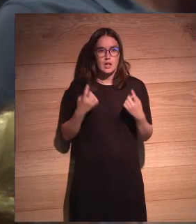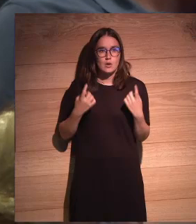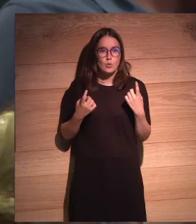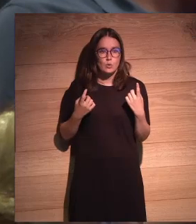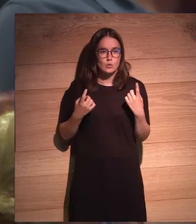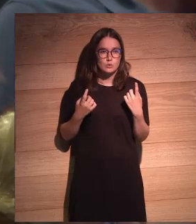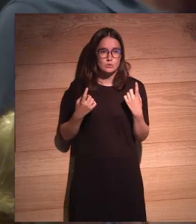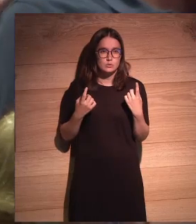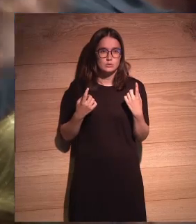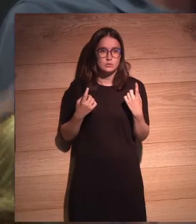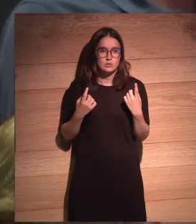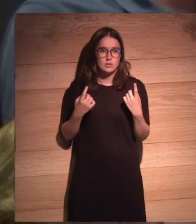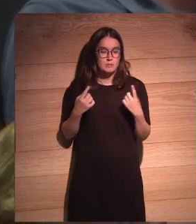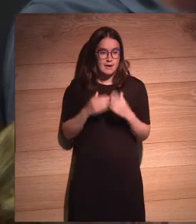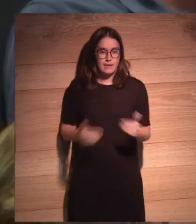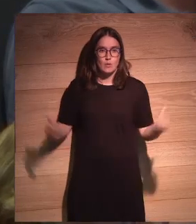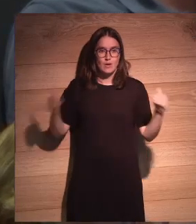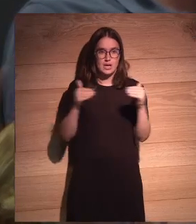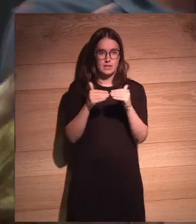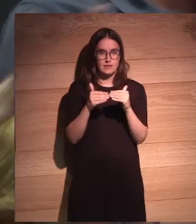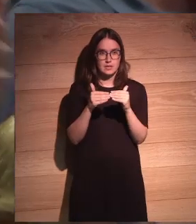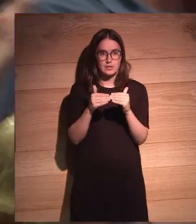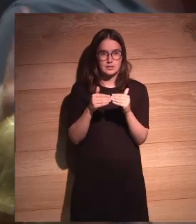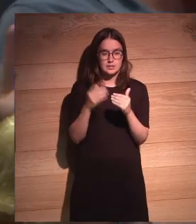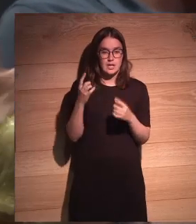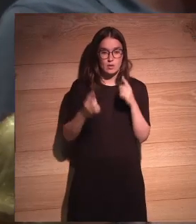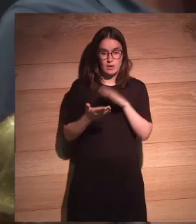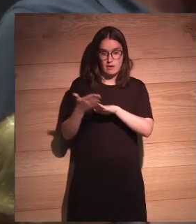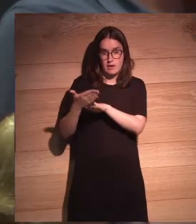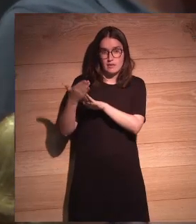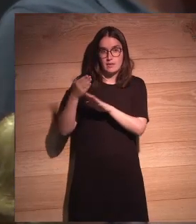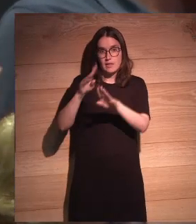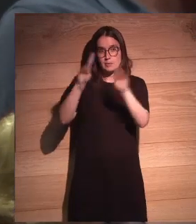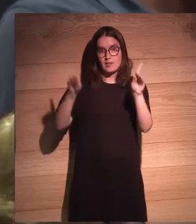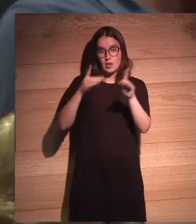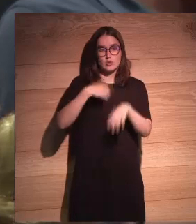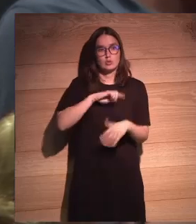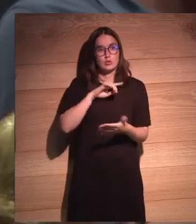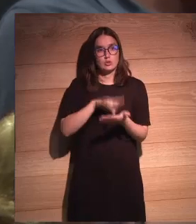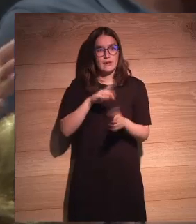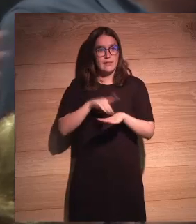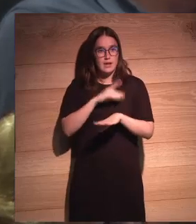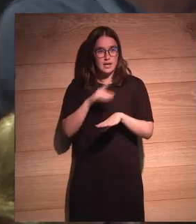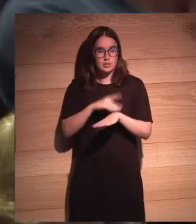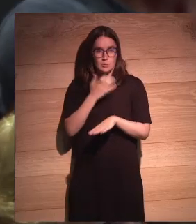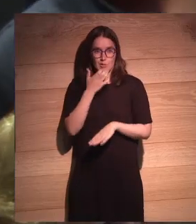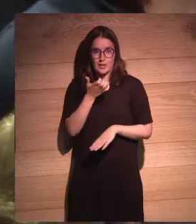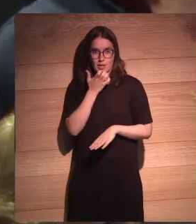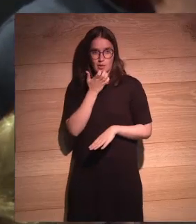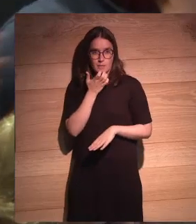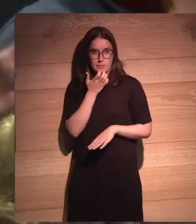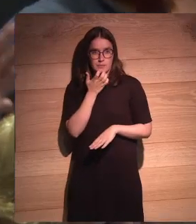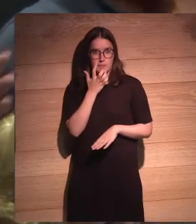cierto afán igualitarista que hay en ciertas tendencias pedagógicas. Cursos tenemos datos que, por